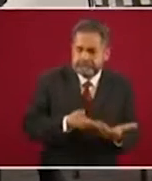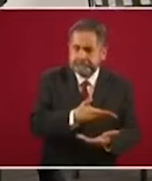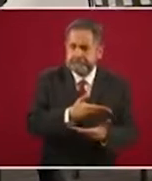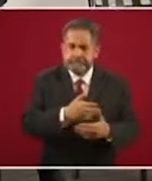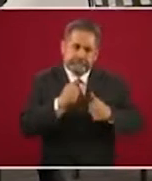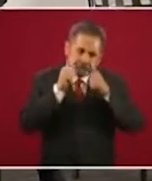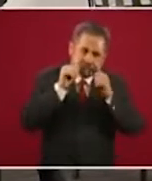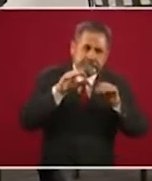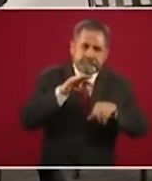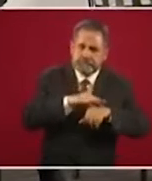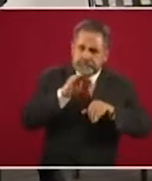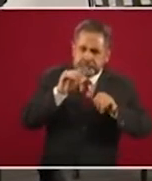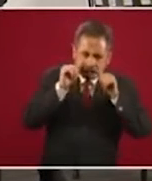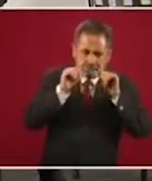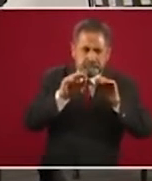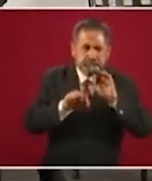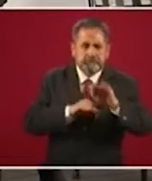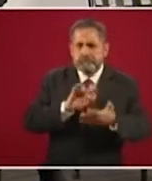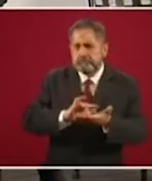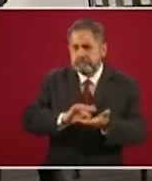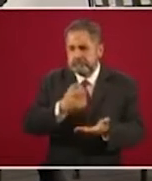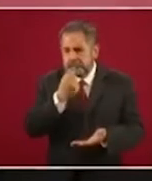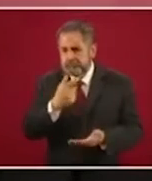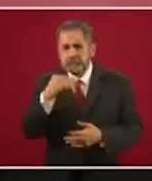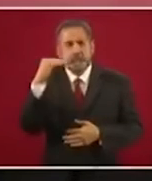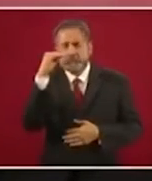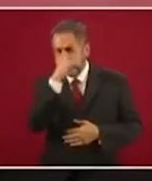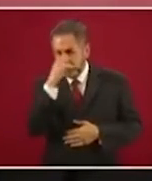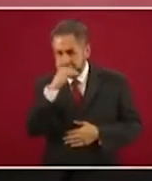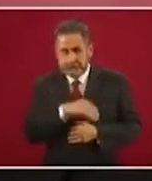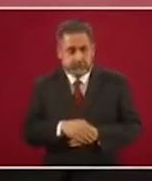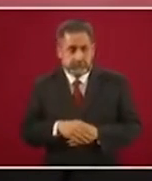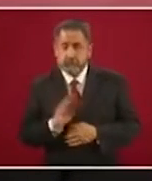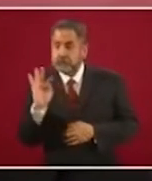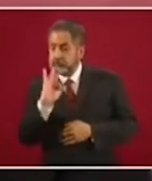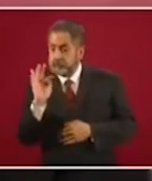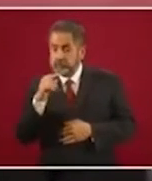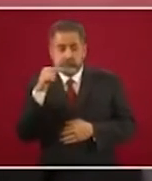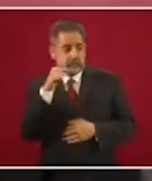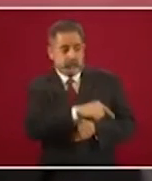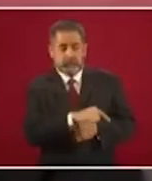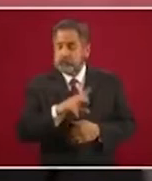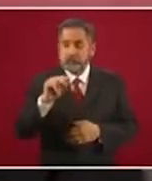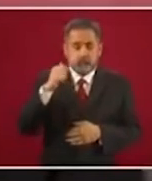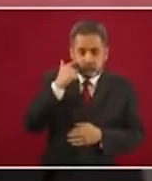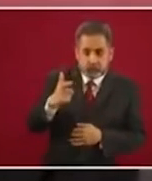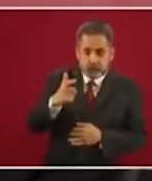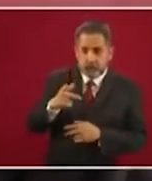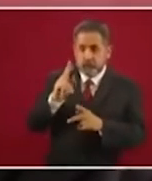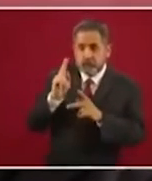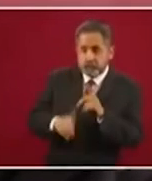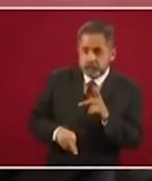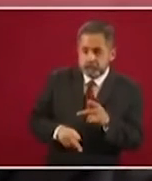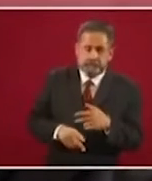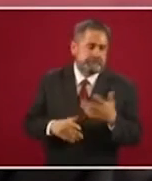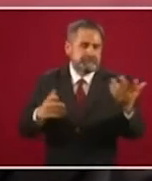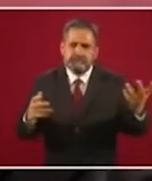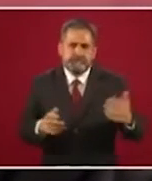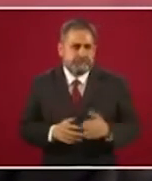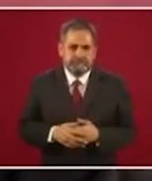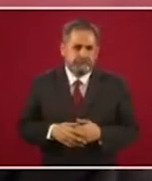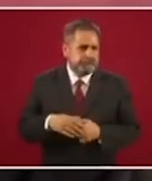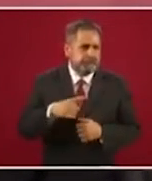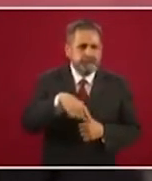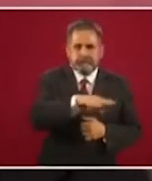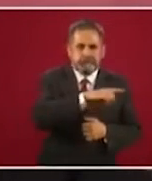y medicamentos gratuitos. El que decide que no se adhiere o que se adhiere a medias, pues obviamente no puede